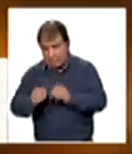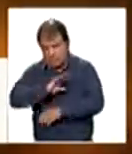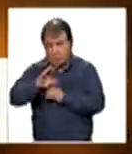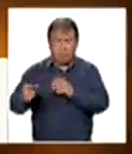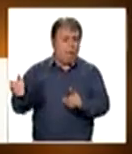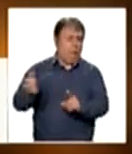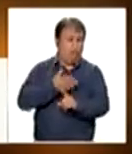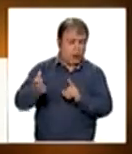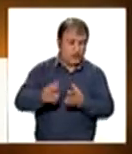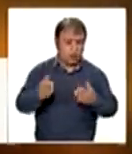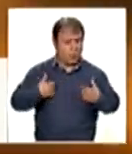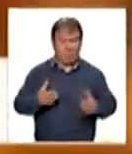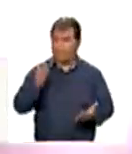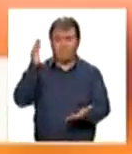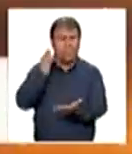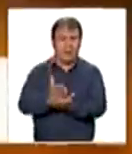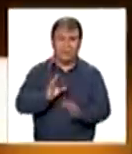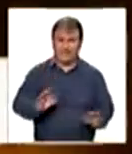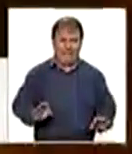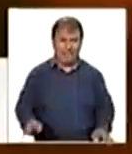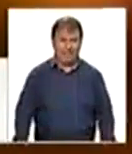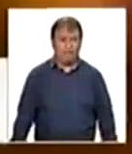violentos que no tienen cuándo acabar.